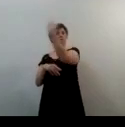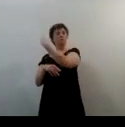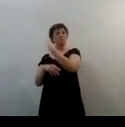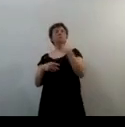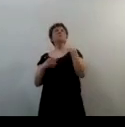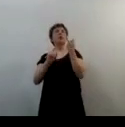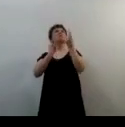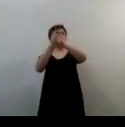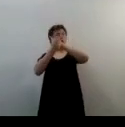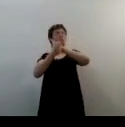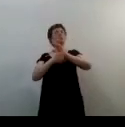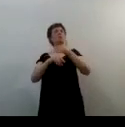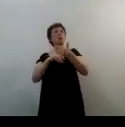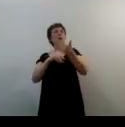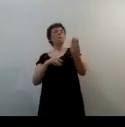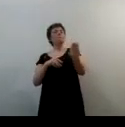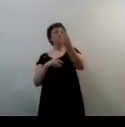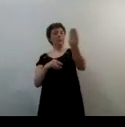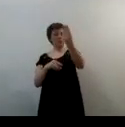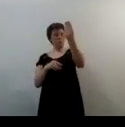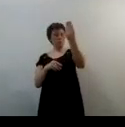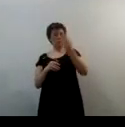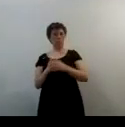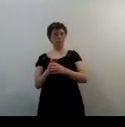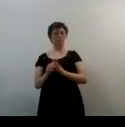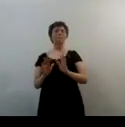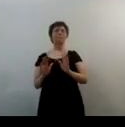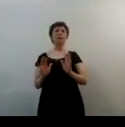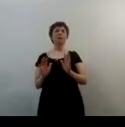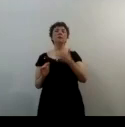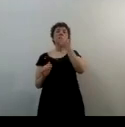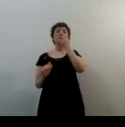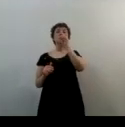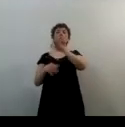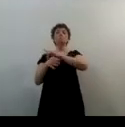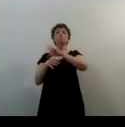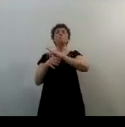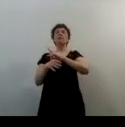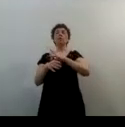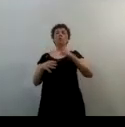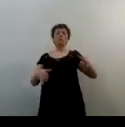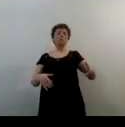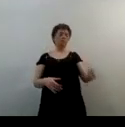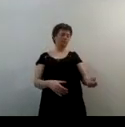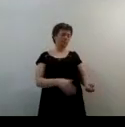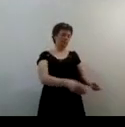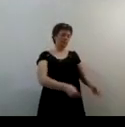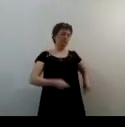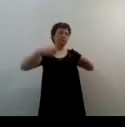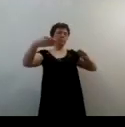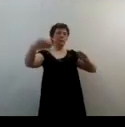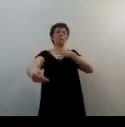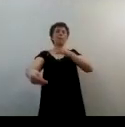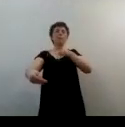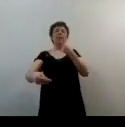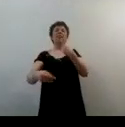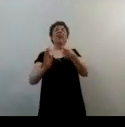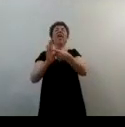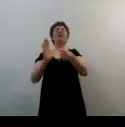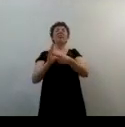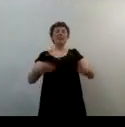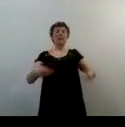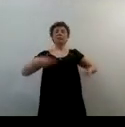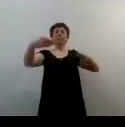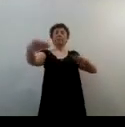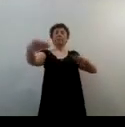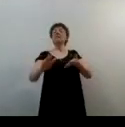mejorando. Pero cuando ves a un médico que te saca una dieta de un cajón, pues probablemente es que el pobre no tiene otros recursos en